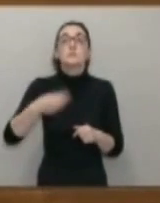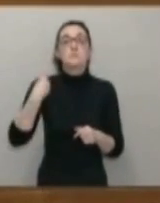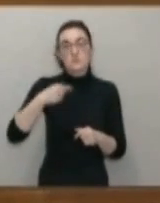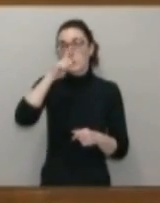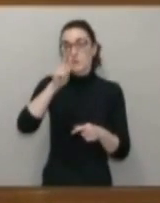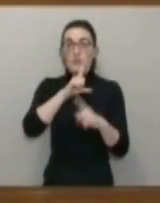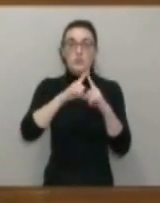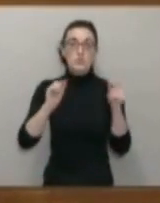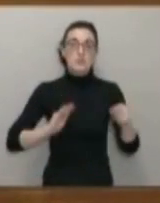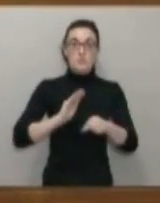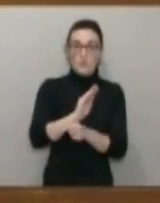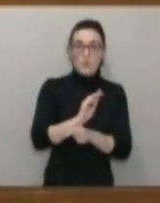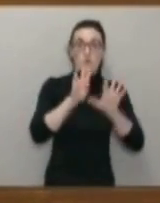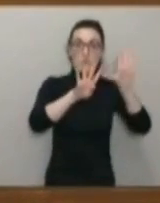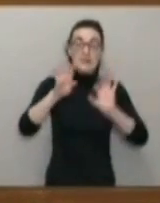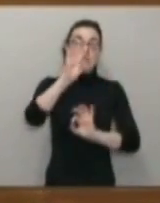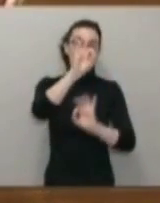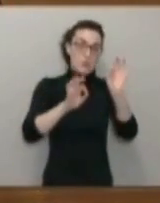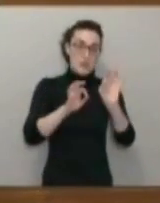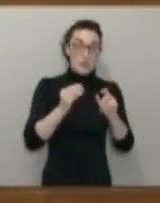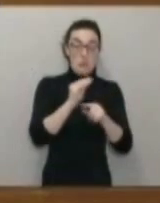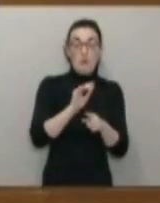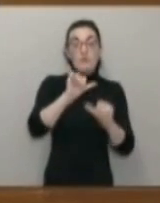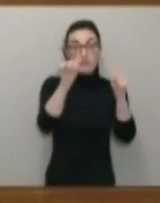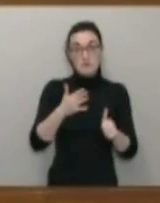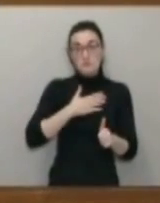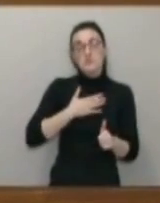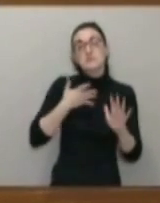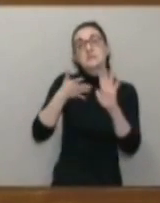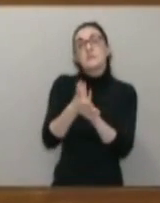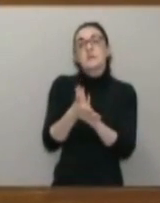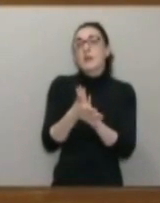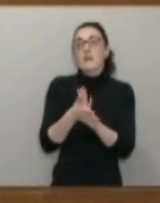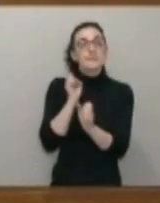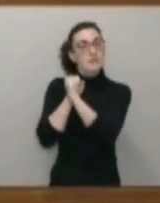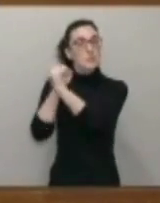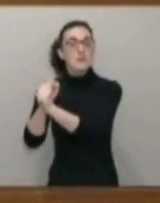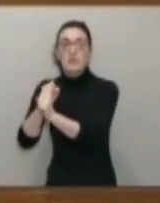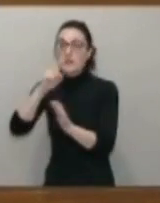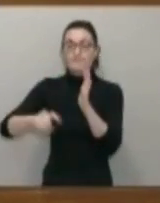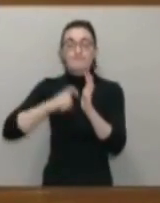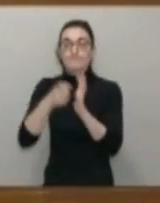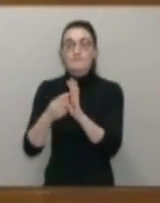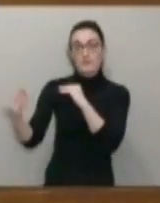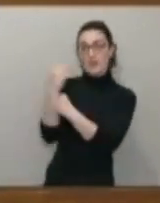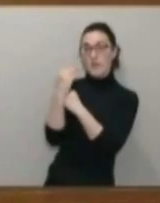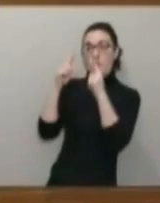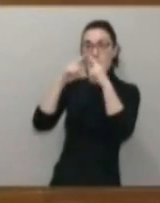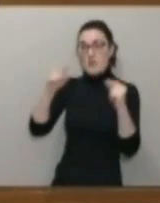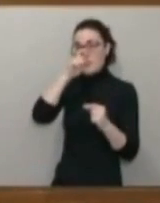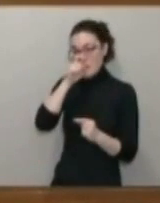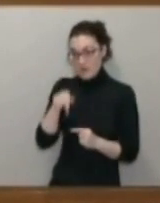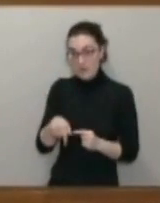del Principado de Asturias, lo cual, a nuestro modo de ver, redunda en una total dependencia del organismo de la financiación autonómica y,